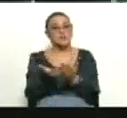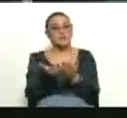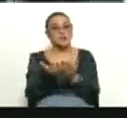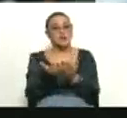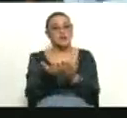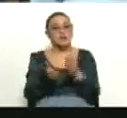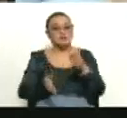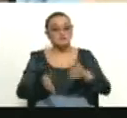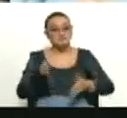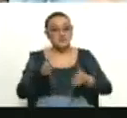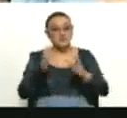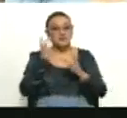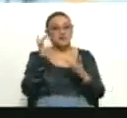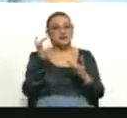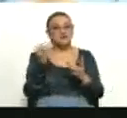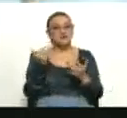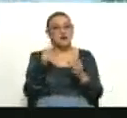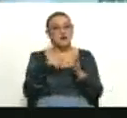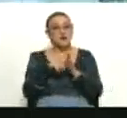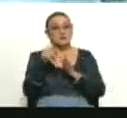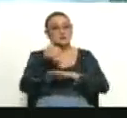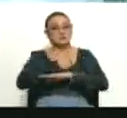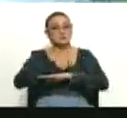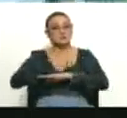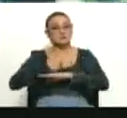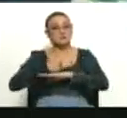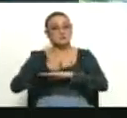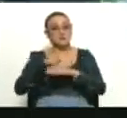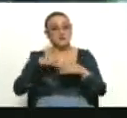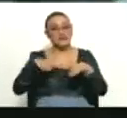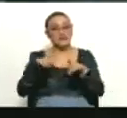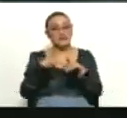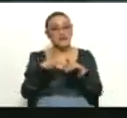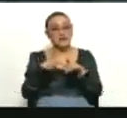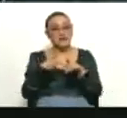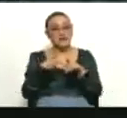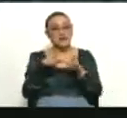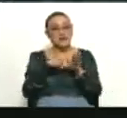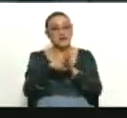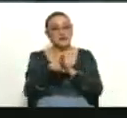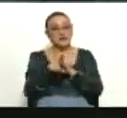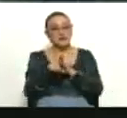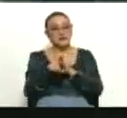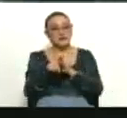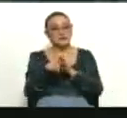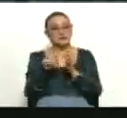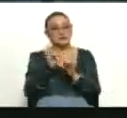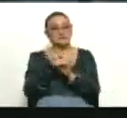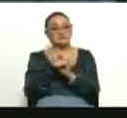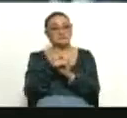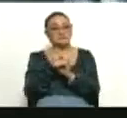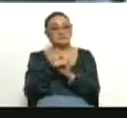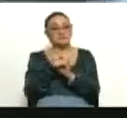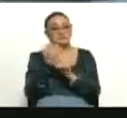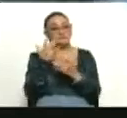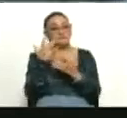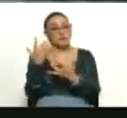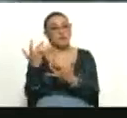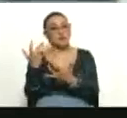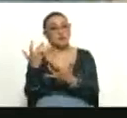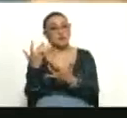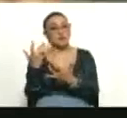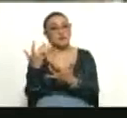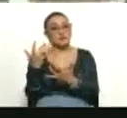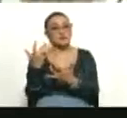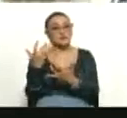Inteligencia artificial vemos el ingreso de las autoridades a una sala de aula inteligente donde a través de esta pantalla electrónica